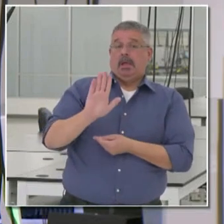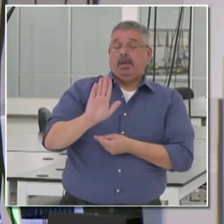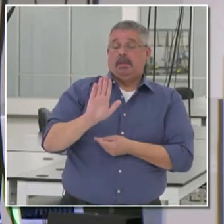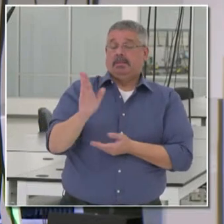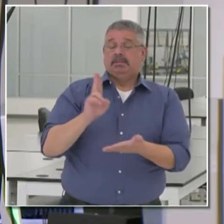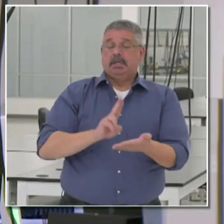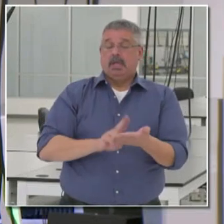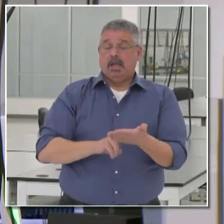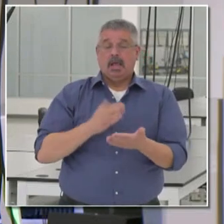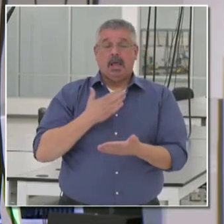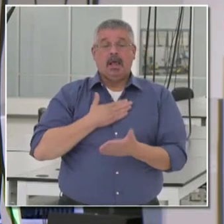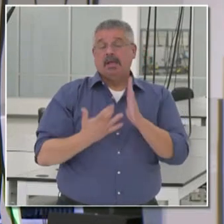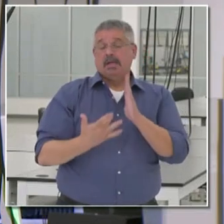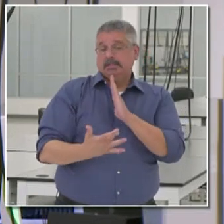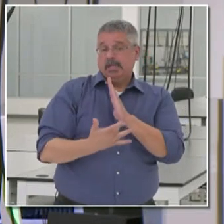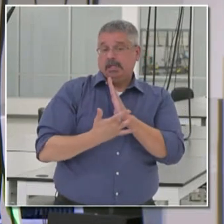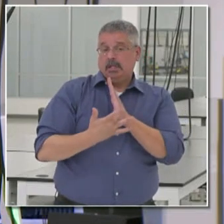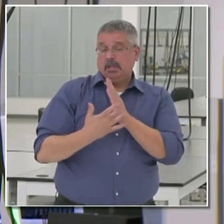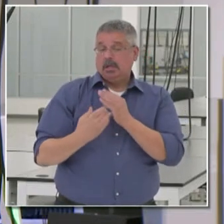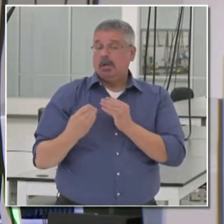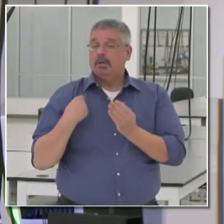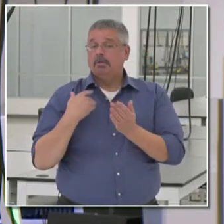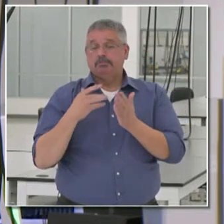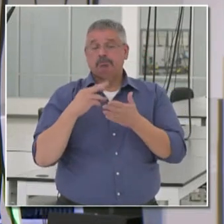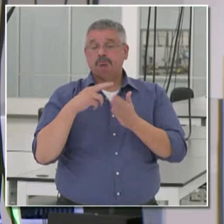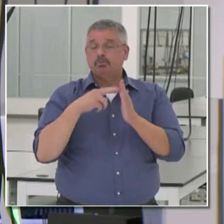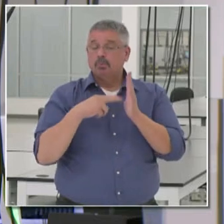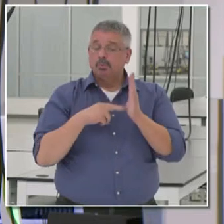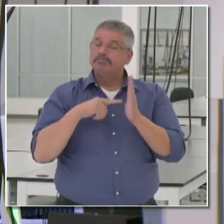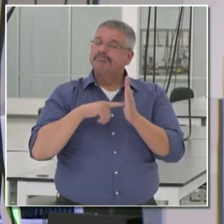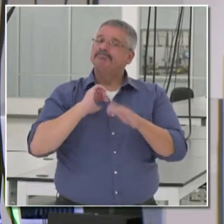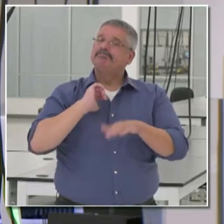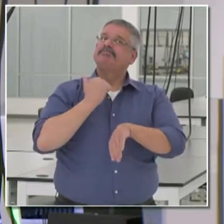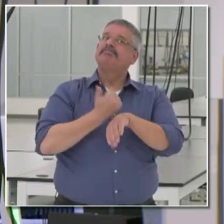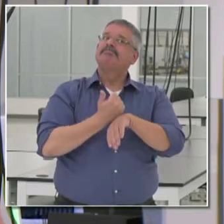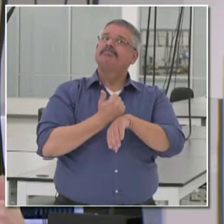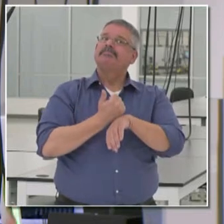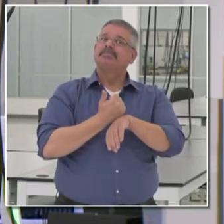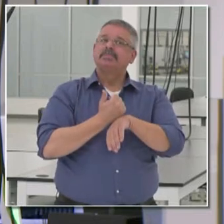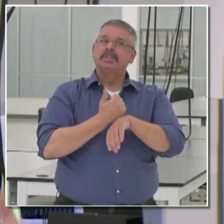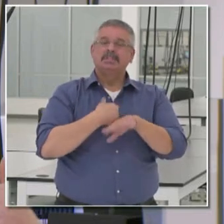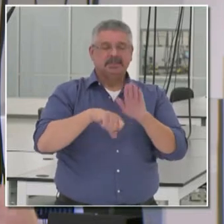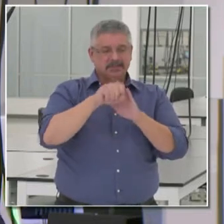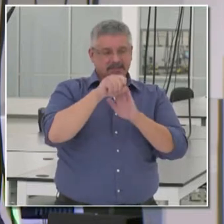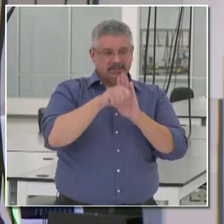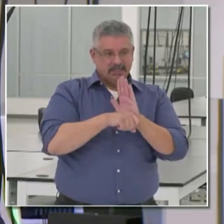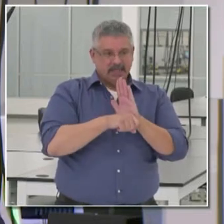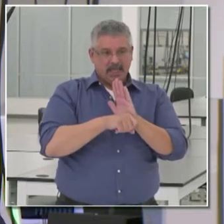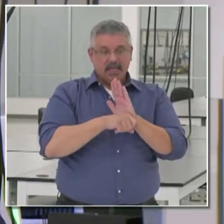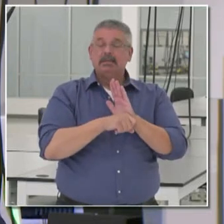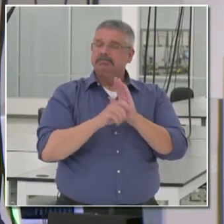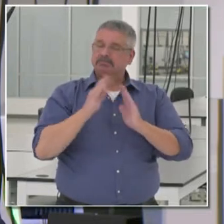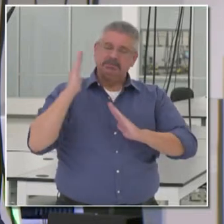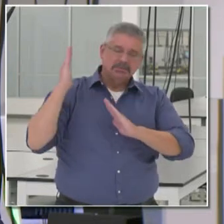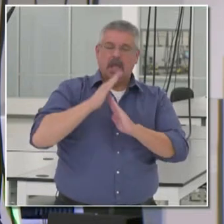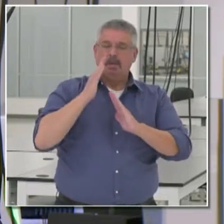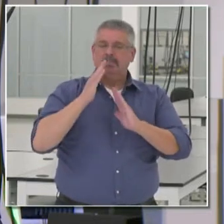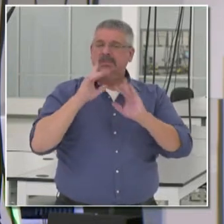de recoger costos tenemos provisiones tecnológicas que mantienen que tendremos